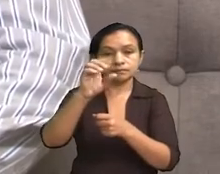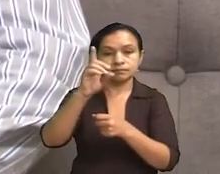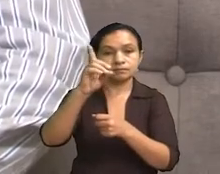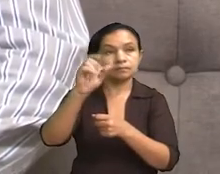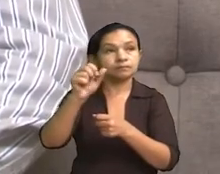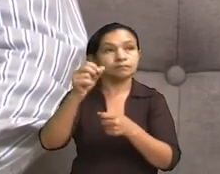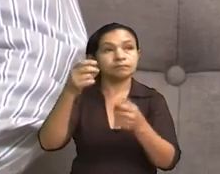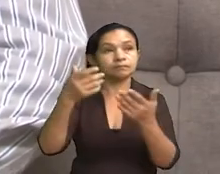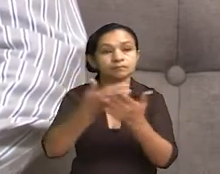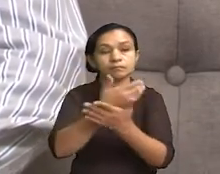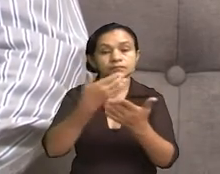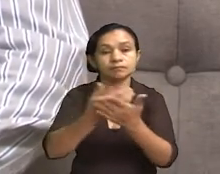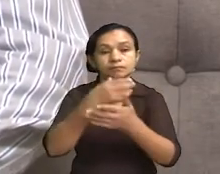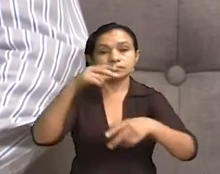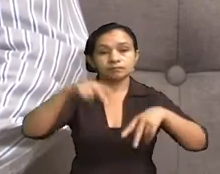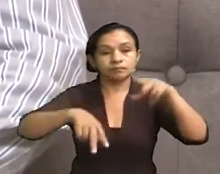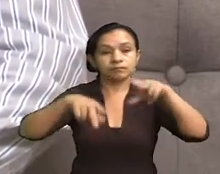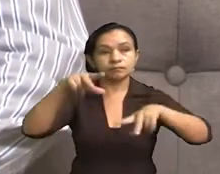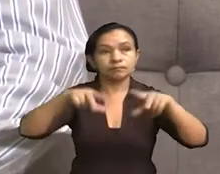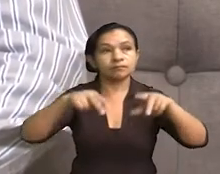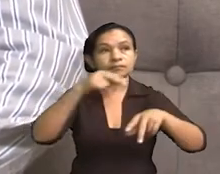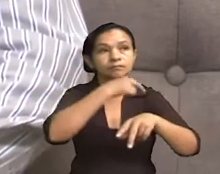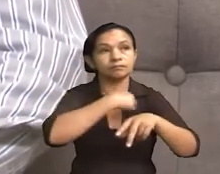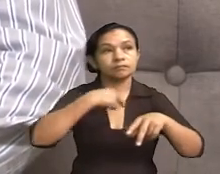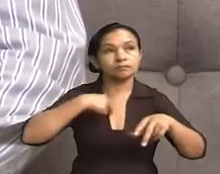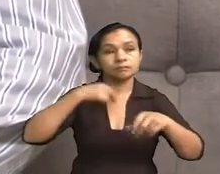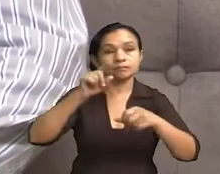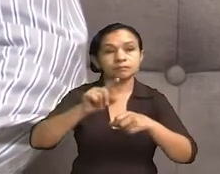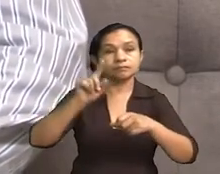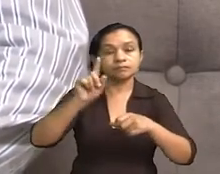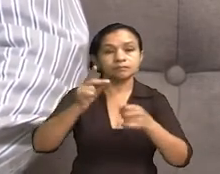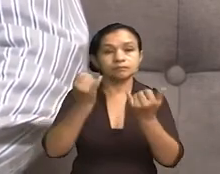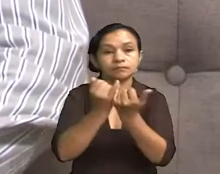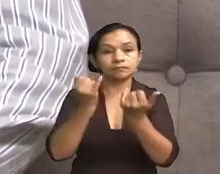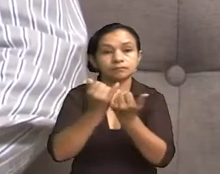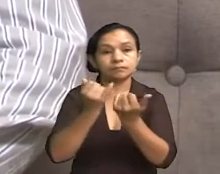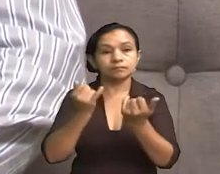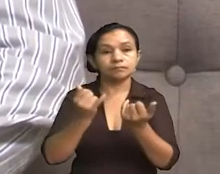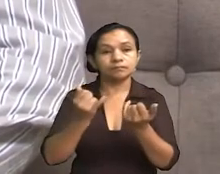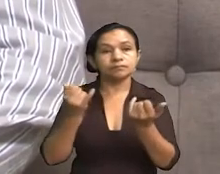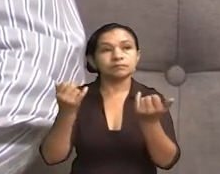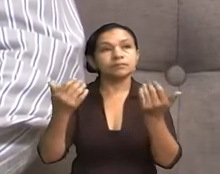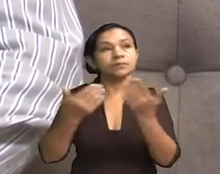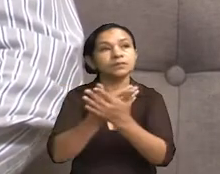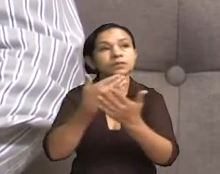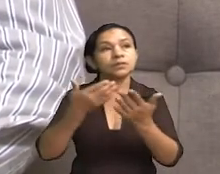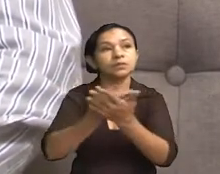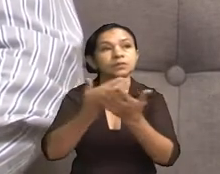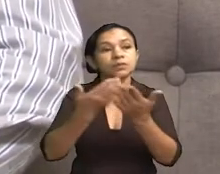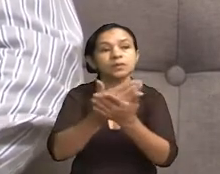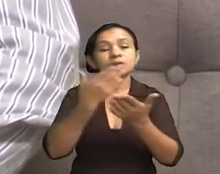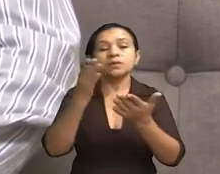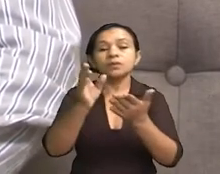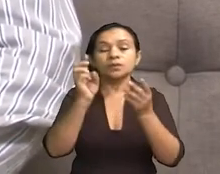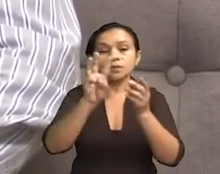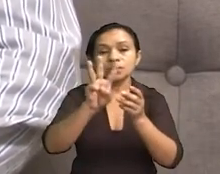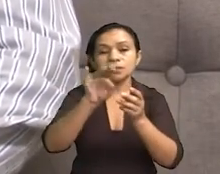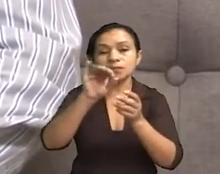Segovia, se arrancó en su primera fase el Hospital Nuevo Amanecer en Bilwi,